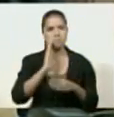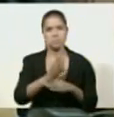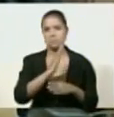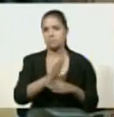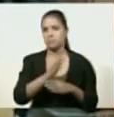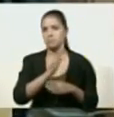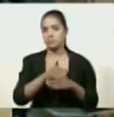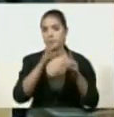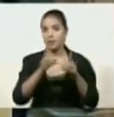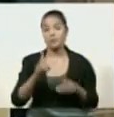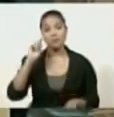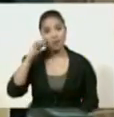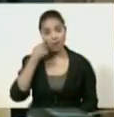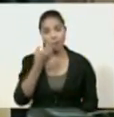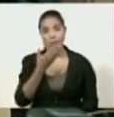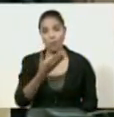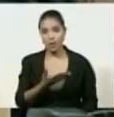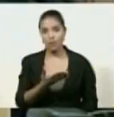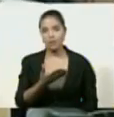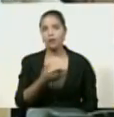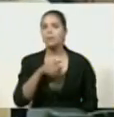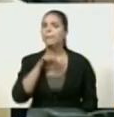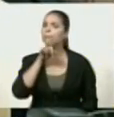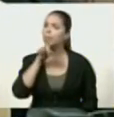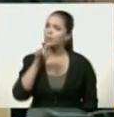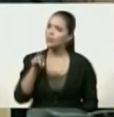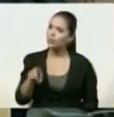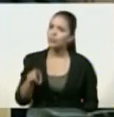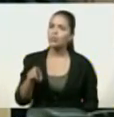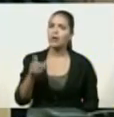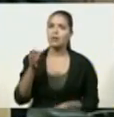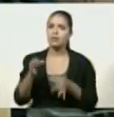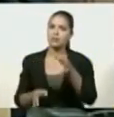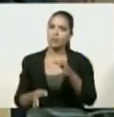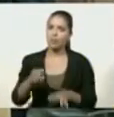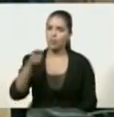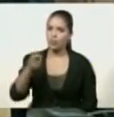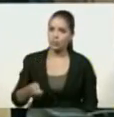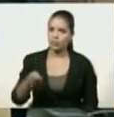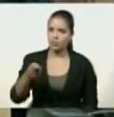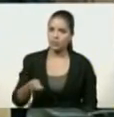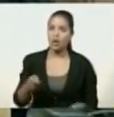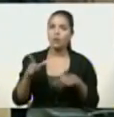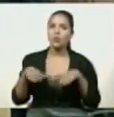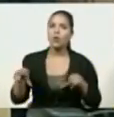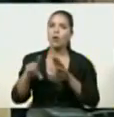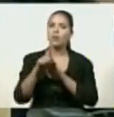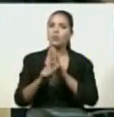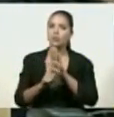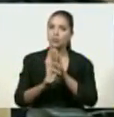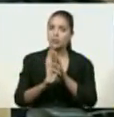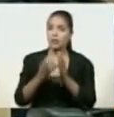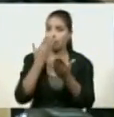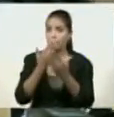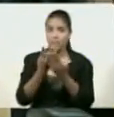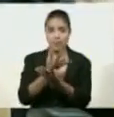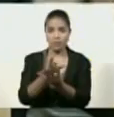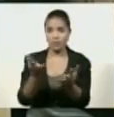donde se le recuerde. Pregunto, ¿el Tribunal Supremo o la Sala Constitucional que tengo aquí